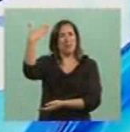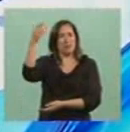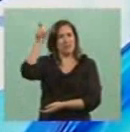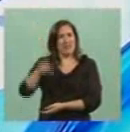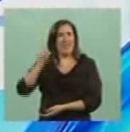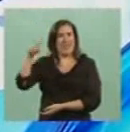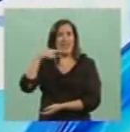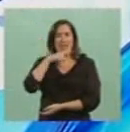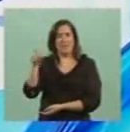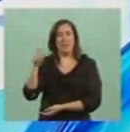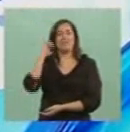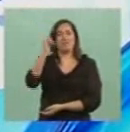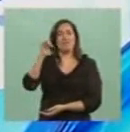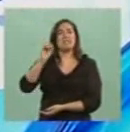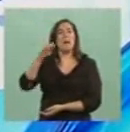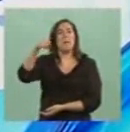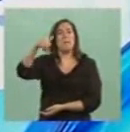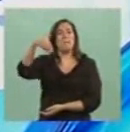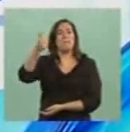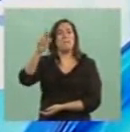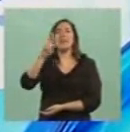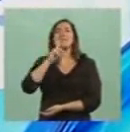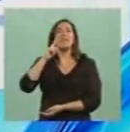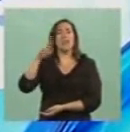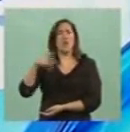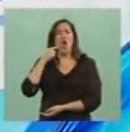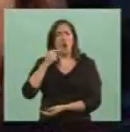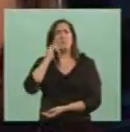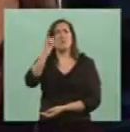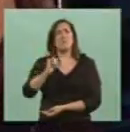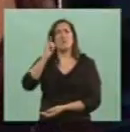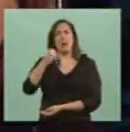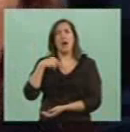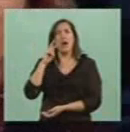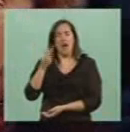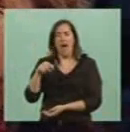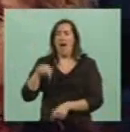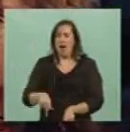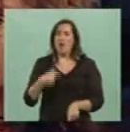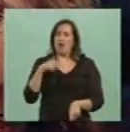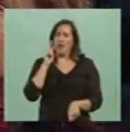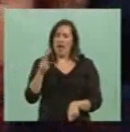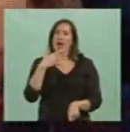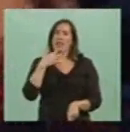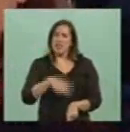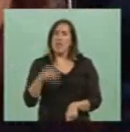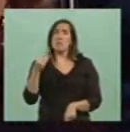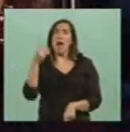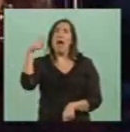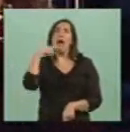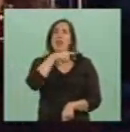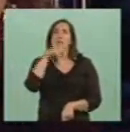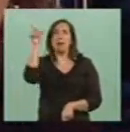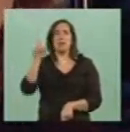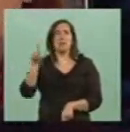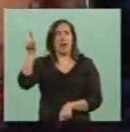simpático verlo con esa fuerza, cuando uno lo ve, entiende algunas cosas de por qué Alemania ocupa determinados lugares,